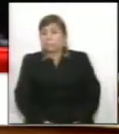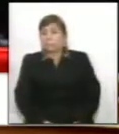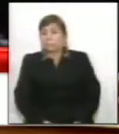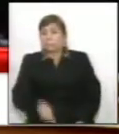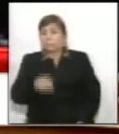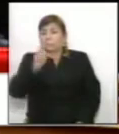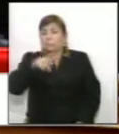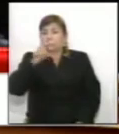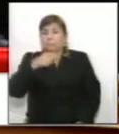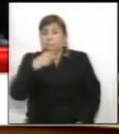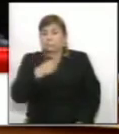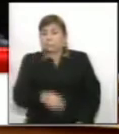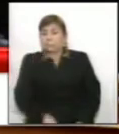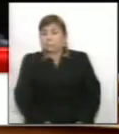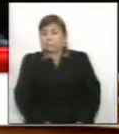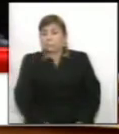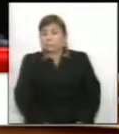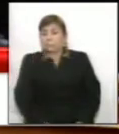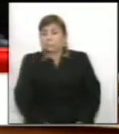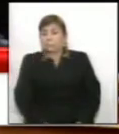Necesario es la...